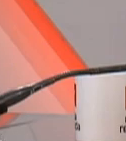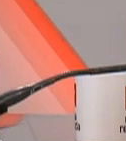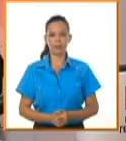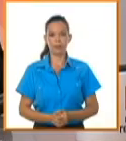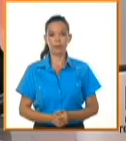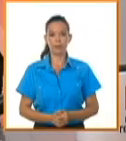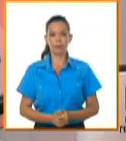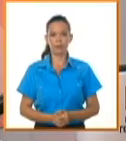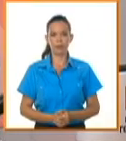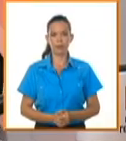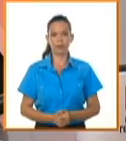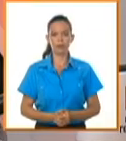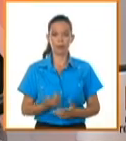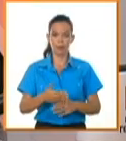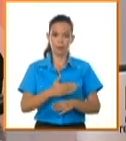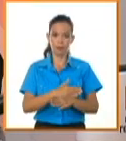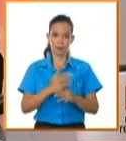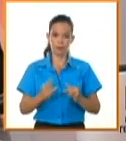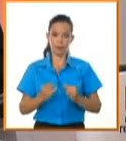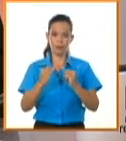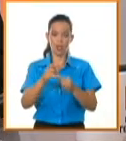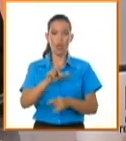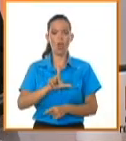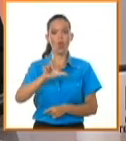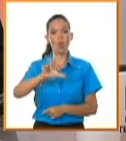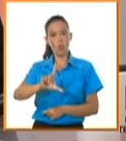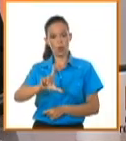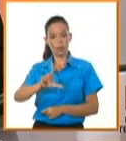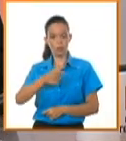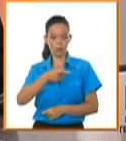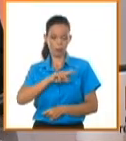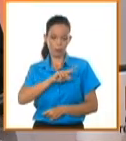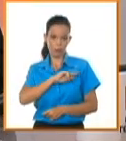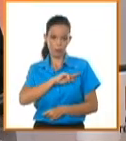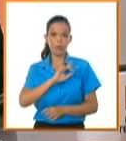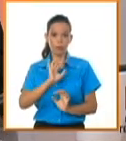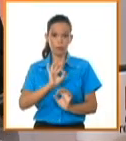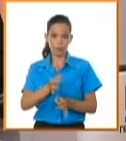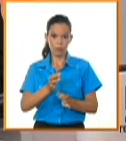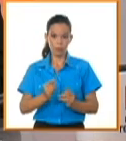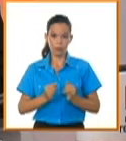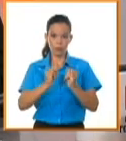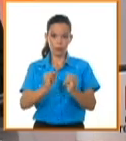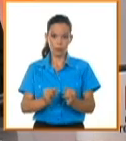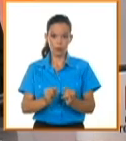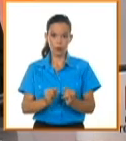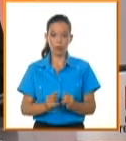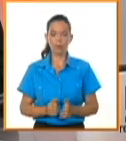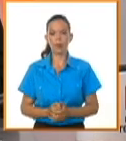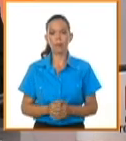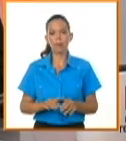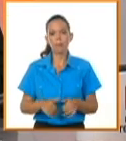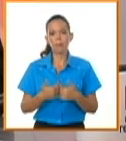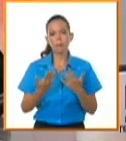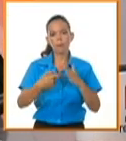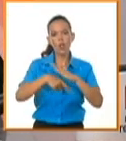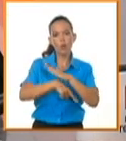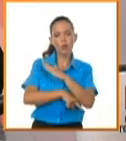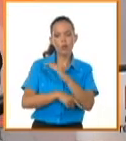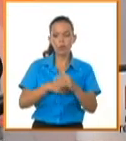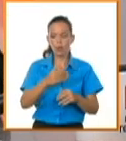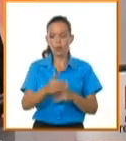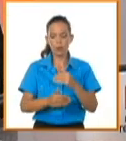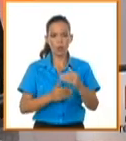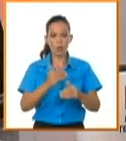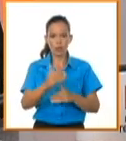bueno como señalábamos el lunes estuvimos acá dando información amplia sobre este proceso que el país ha